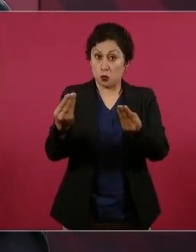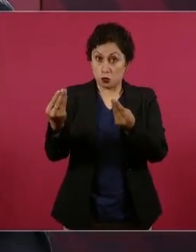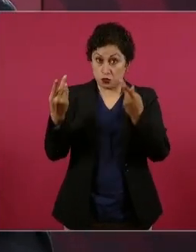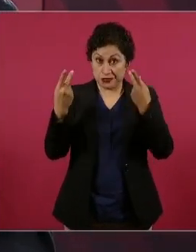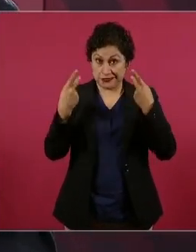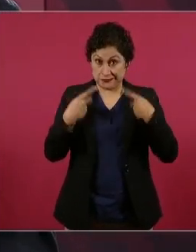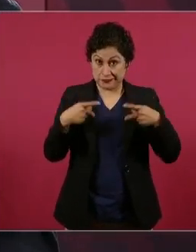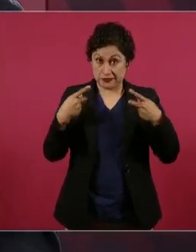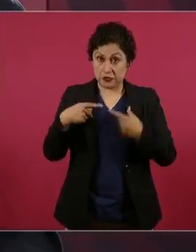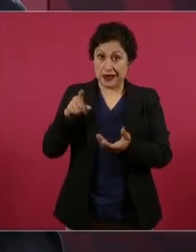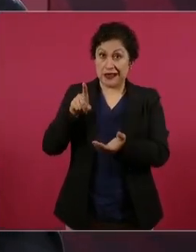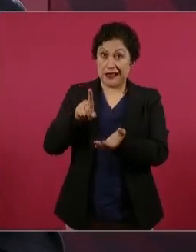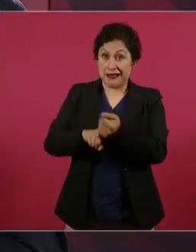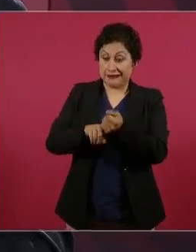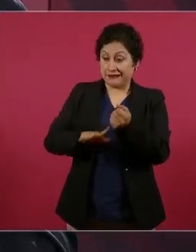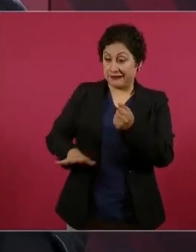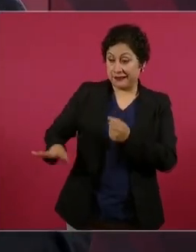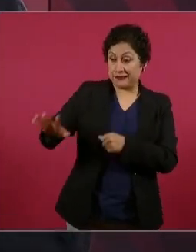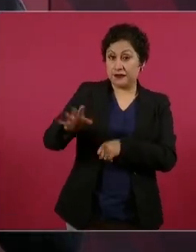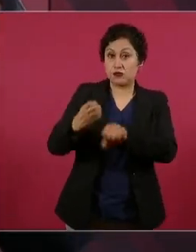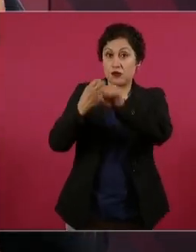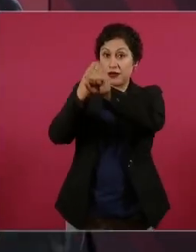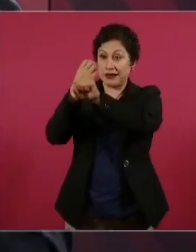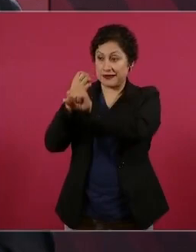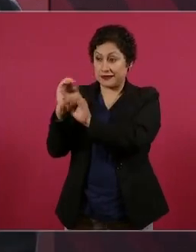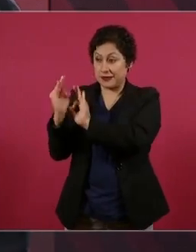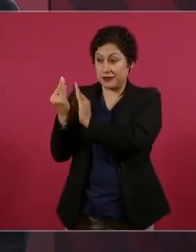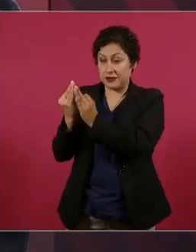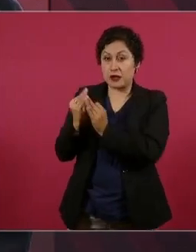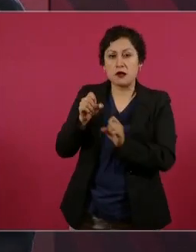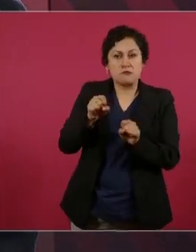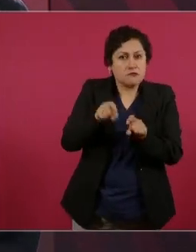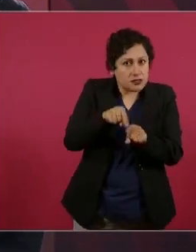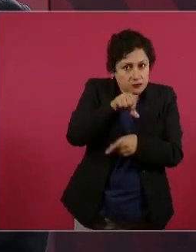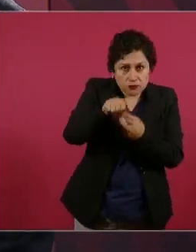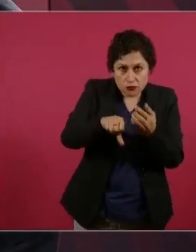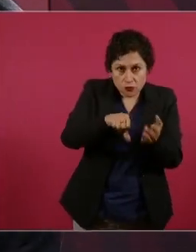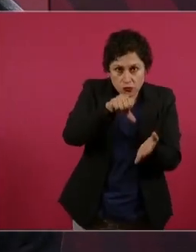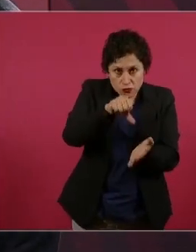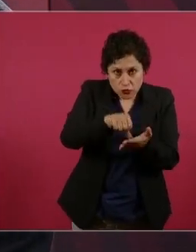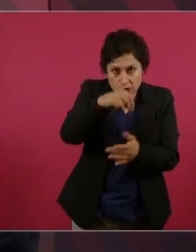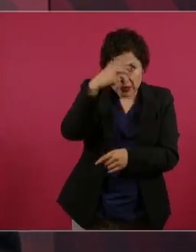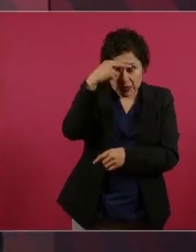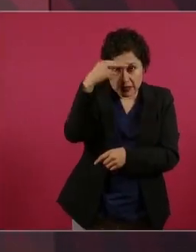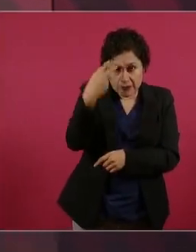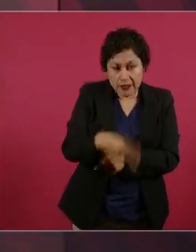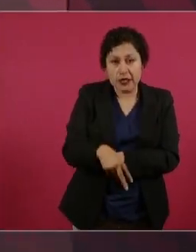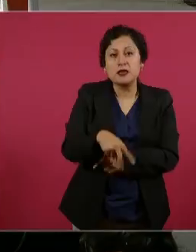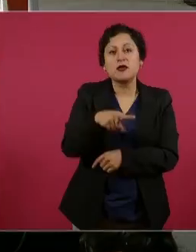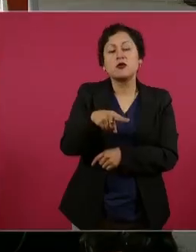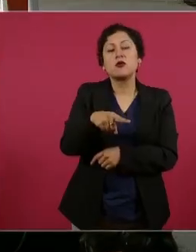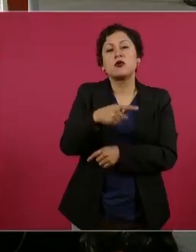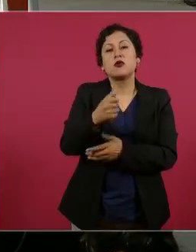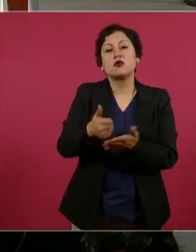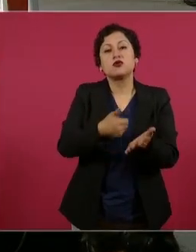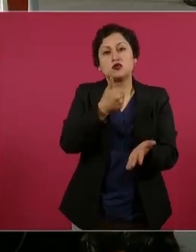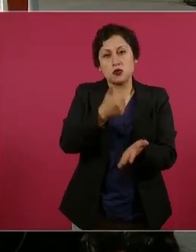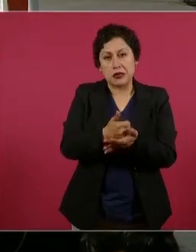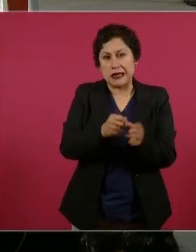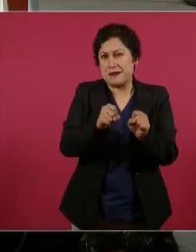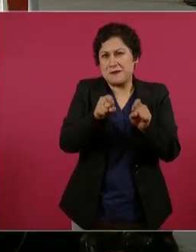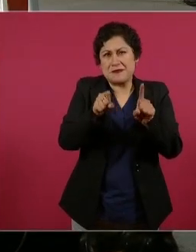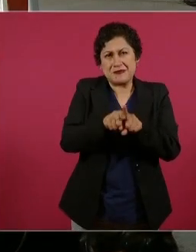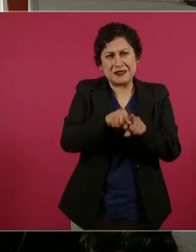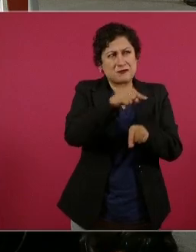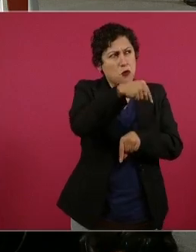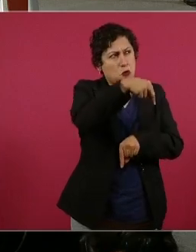estados del sureste y de la Ciudad de México y de varias partes del país, mucha gente